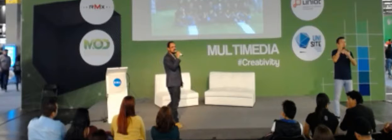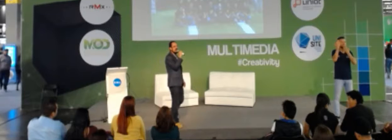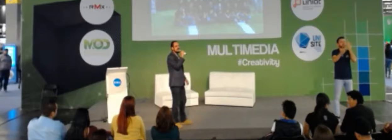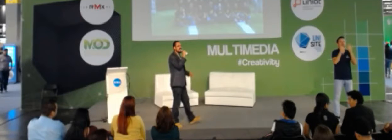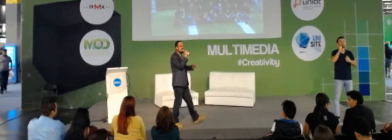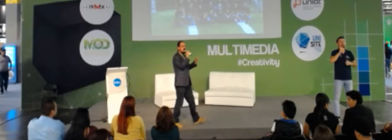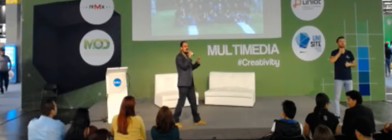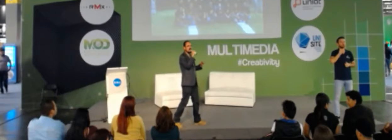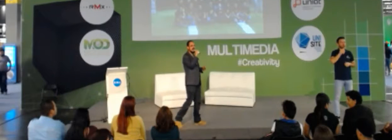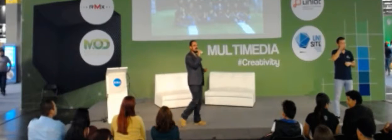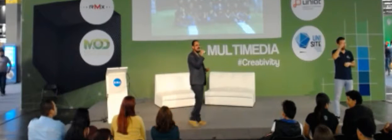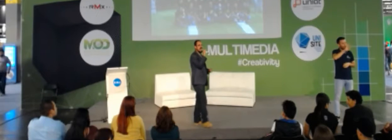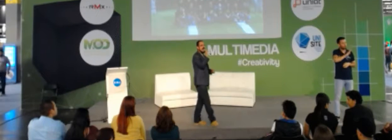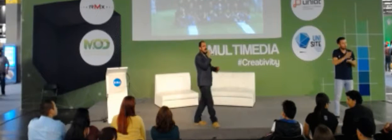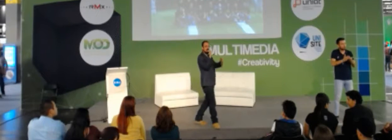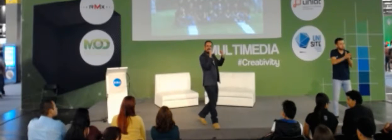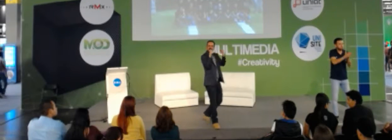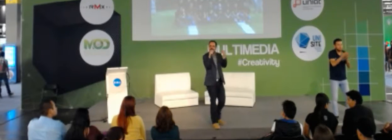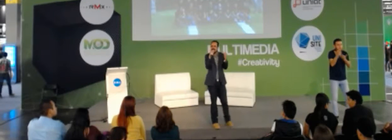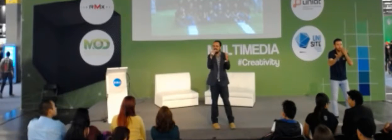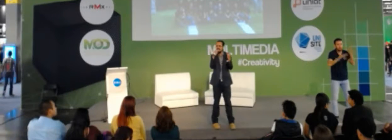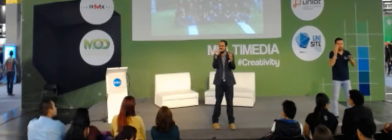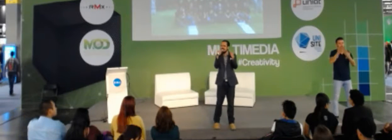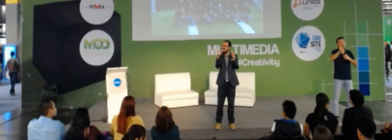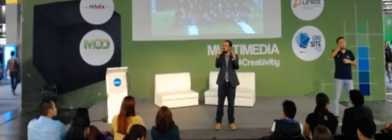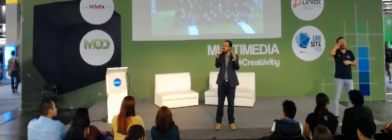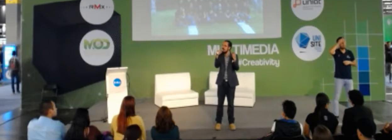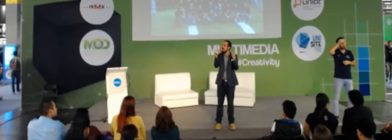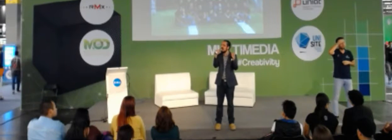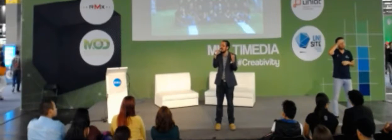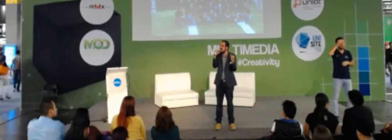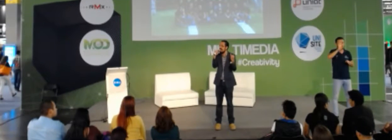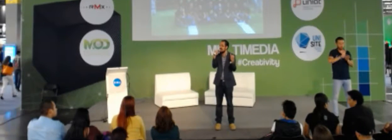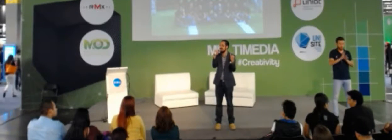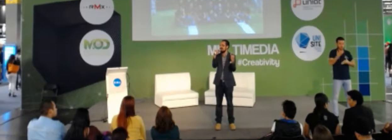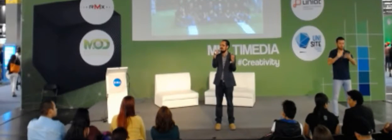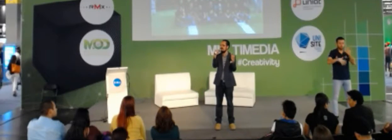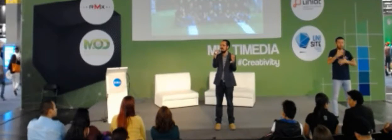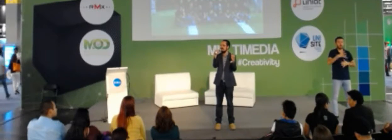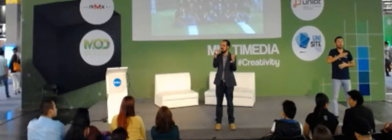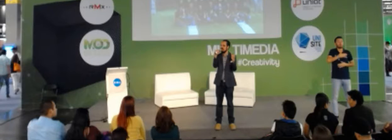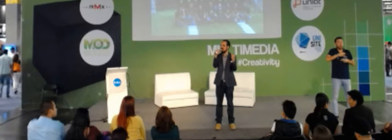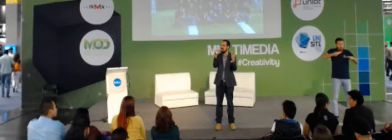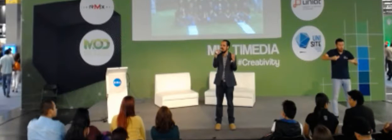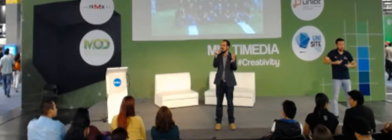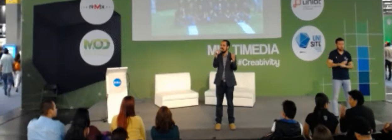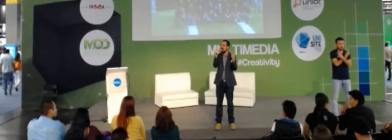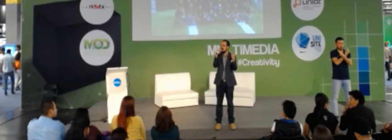sordos teniendo algo clave: aprender desde tu lengua materna.